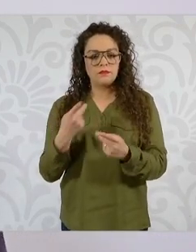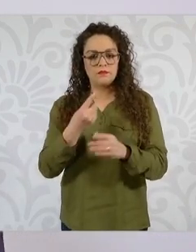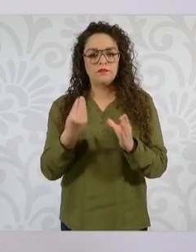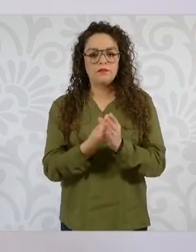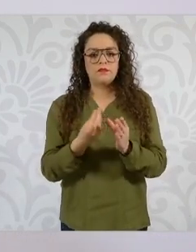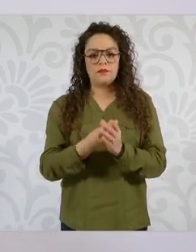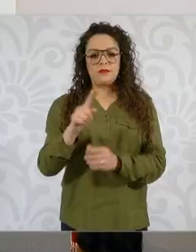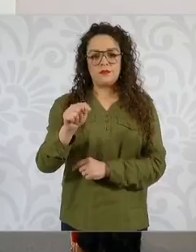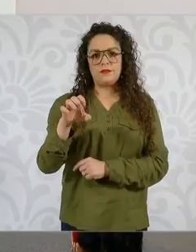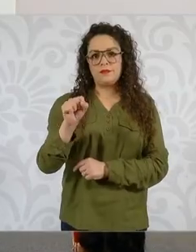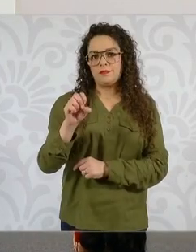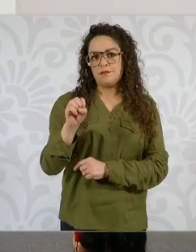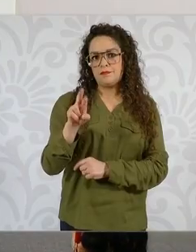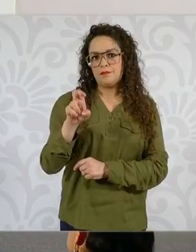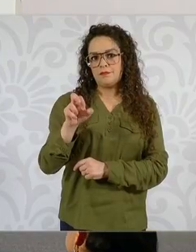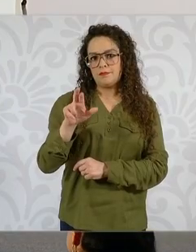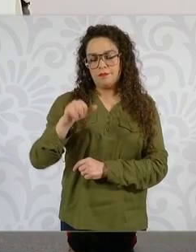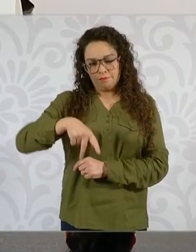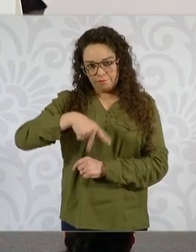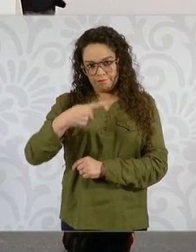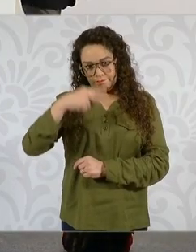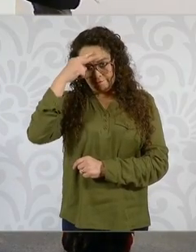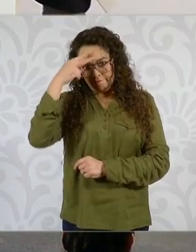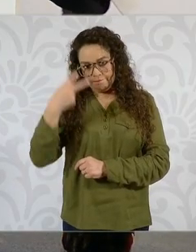Muchas gracias. Muchas